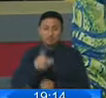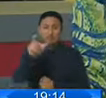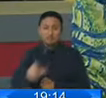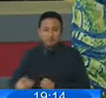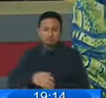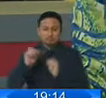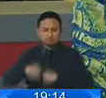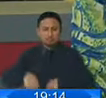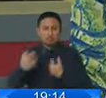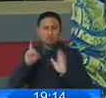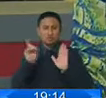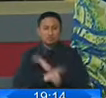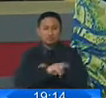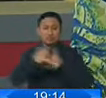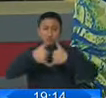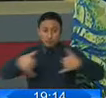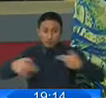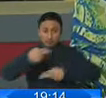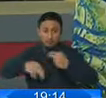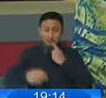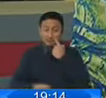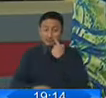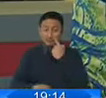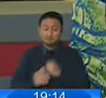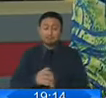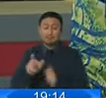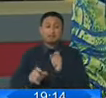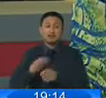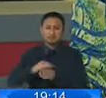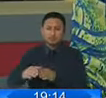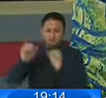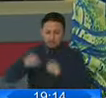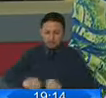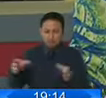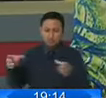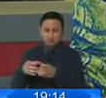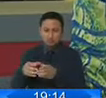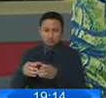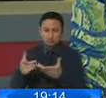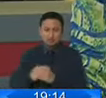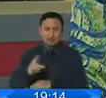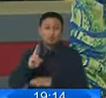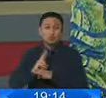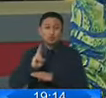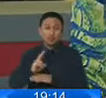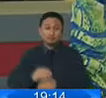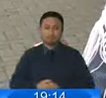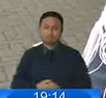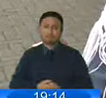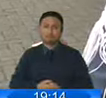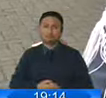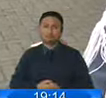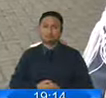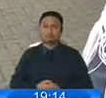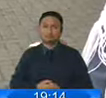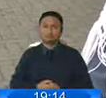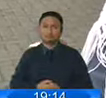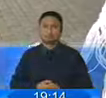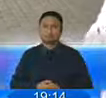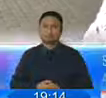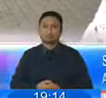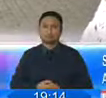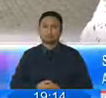denuncie abusos en locales comerciales. Invitan a que se creen los denominados comités de usuarios. Trato de comprar como que me